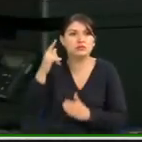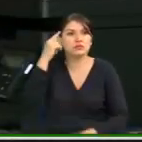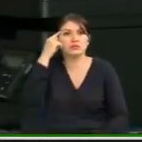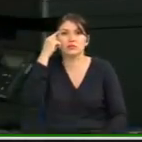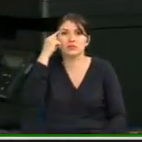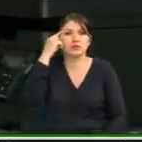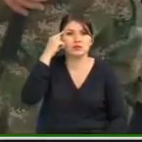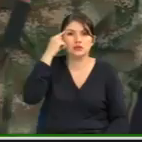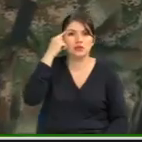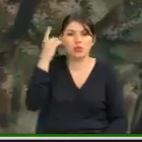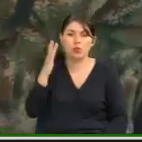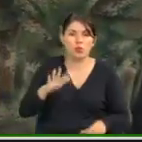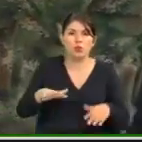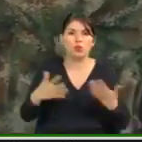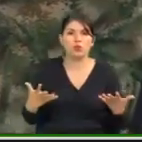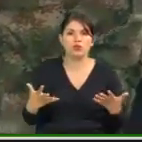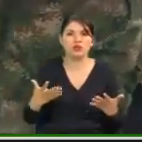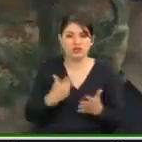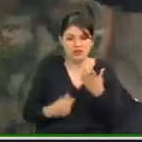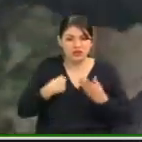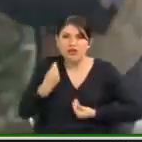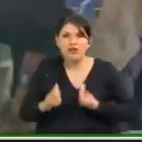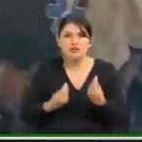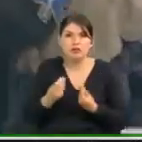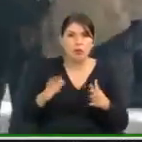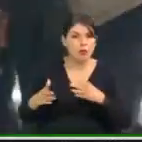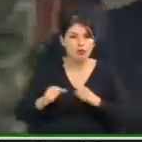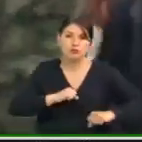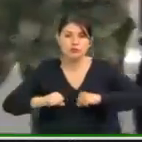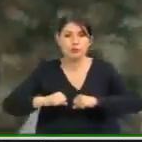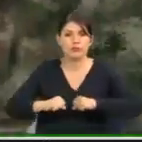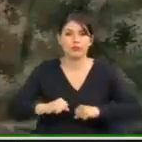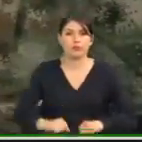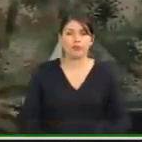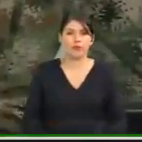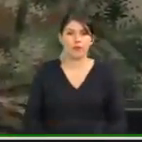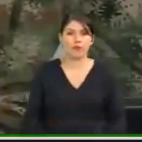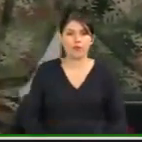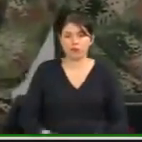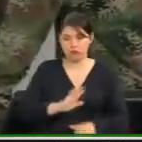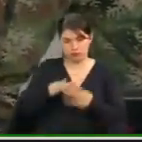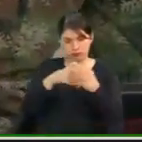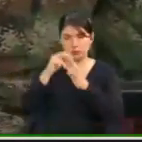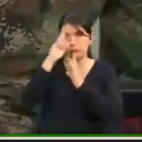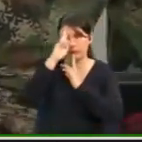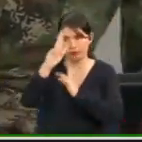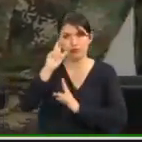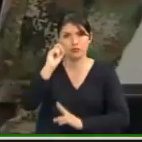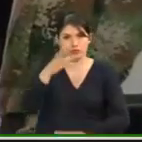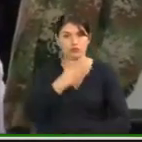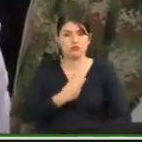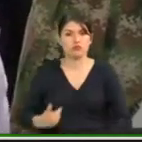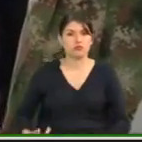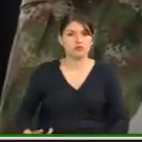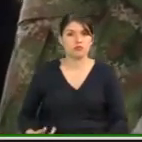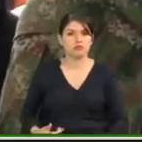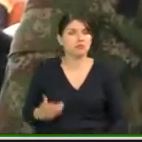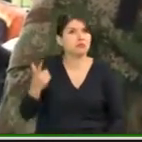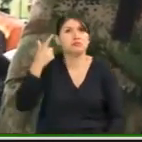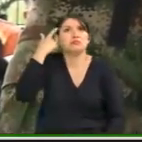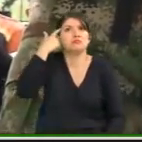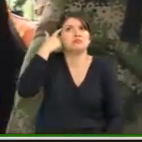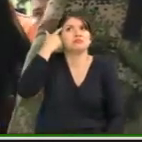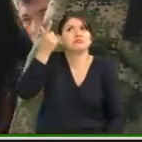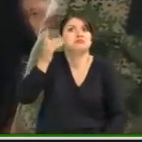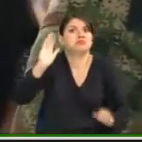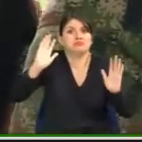piensa es como qué es lo que tengo que hacer y cómo tengo que actuar, con todo respeto con el señor vicepresidente, pero sin pensar que